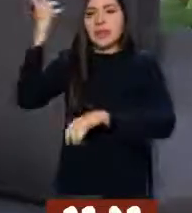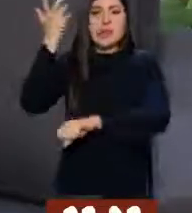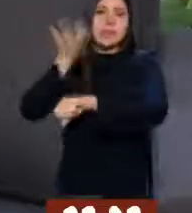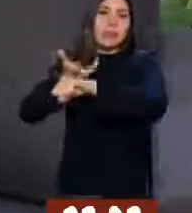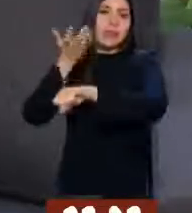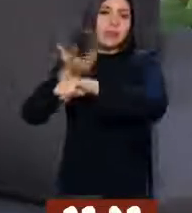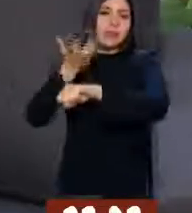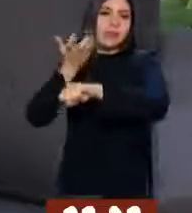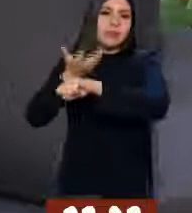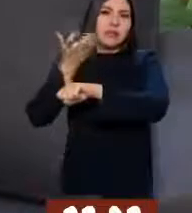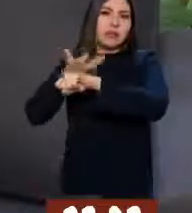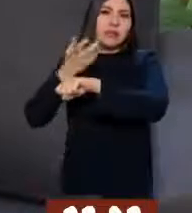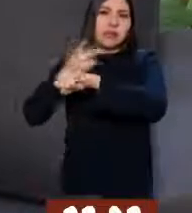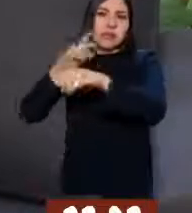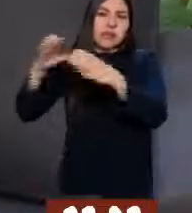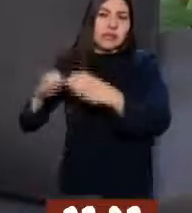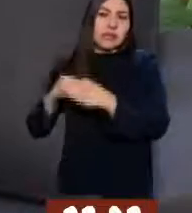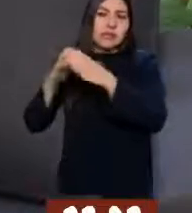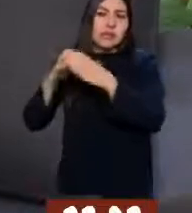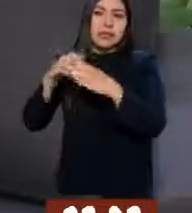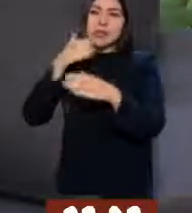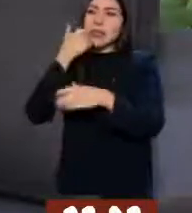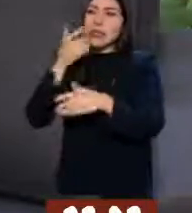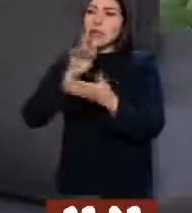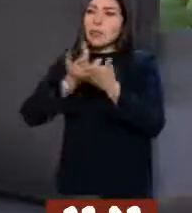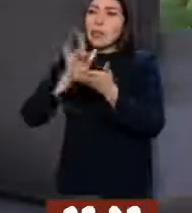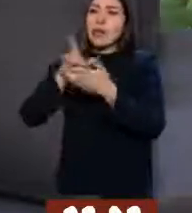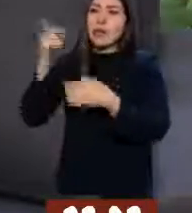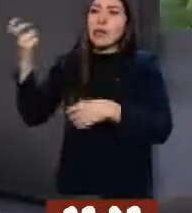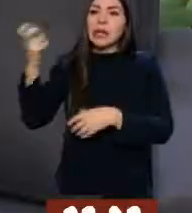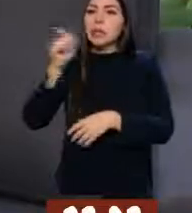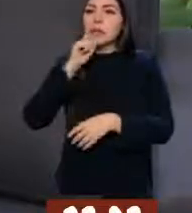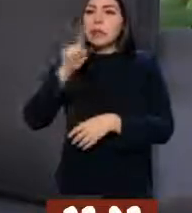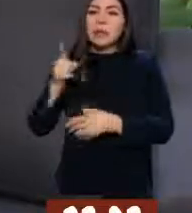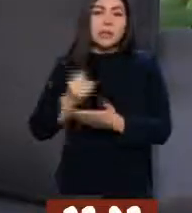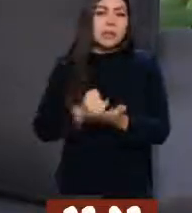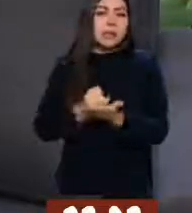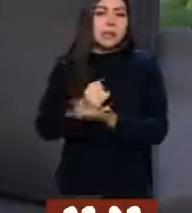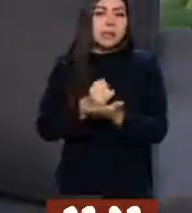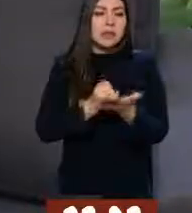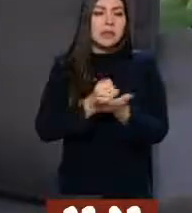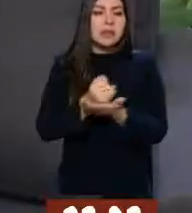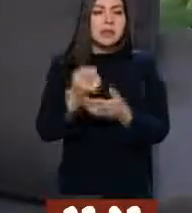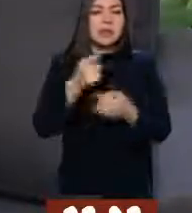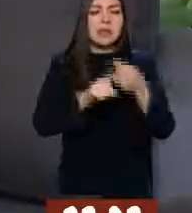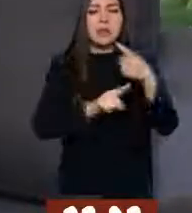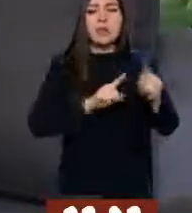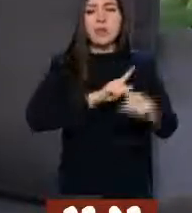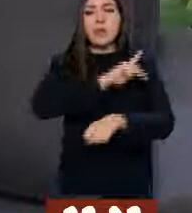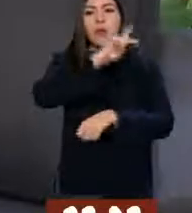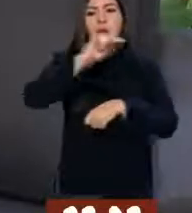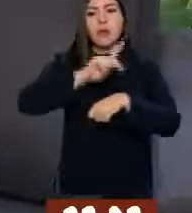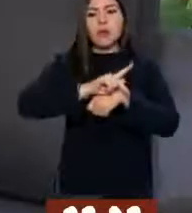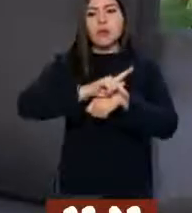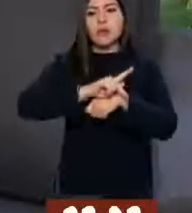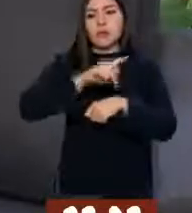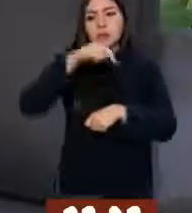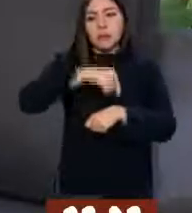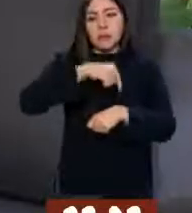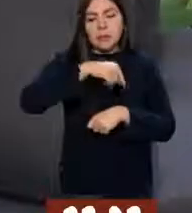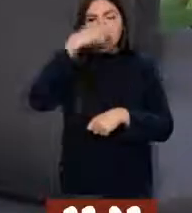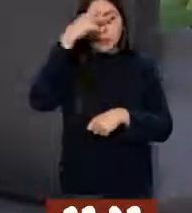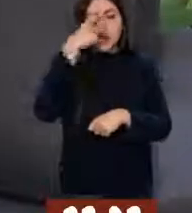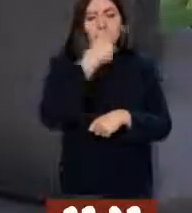Unidos, que es quien de alguna manera incide de manera determinante en la política exterior de este